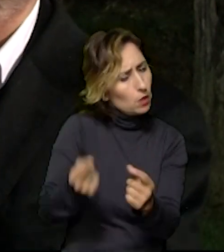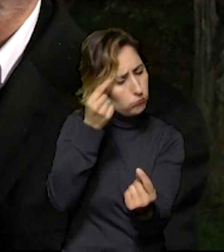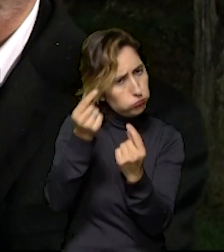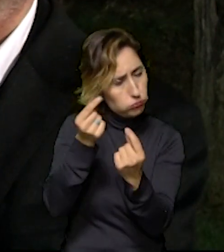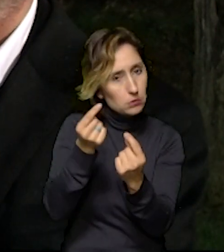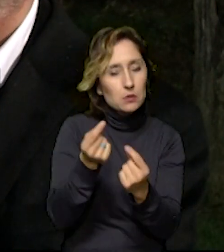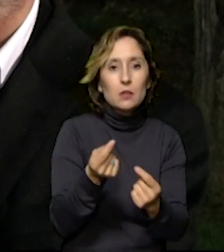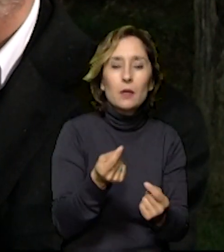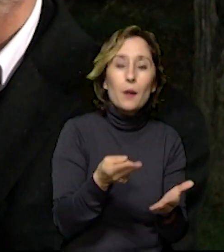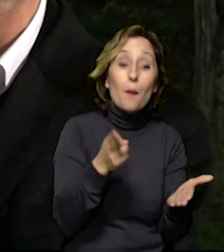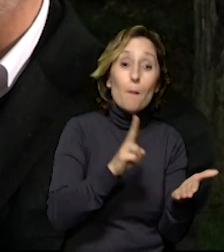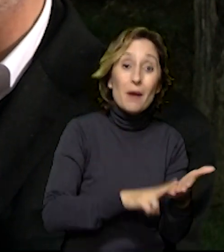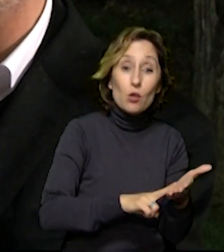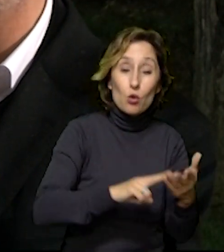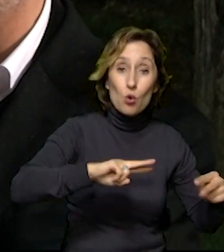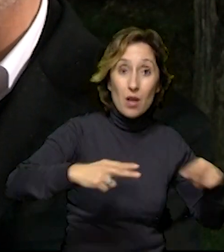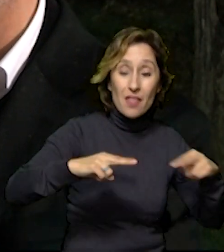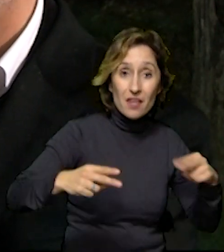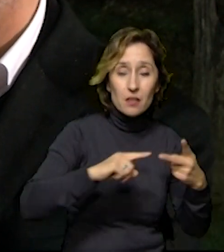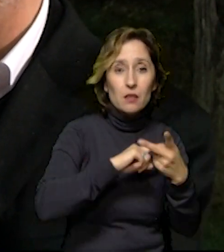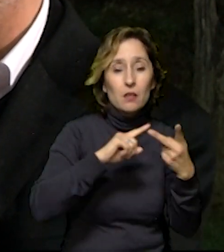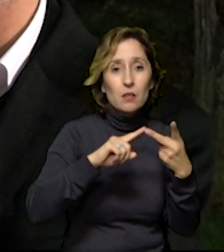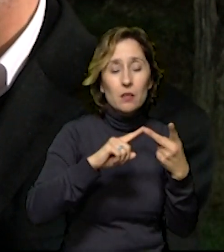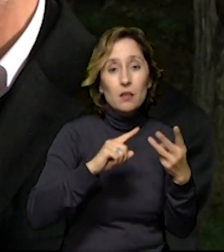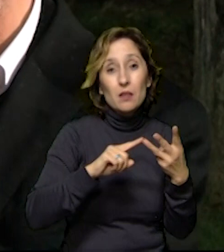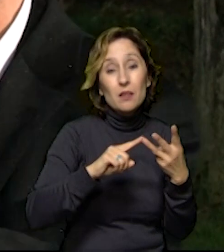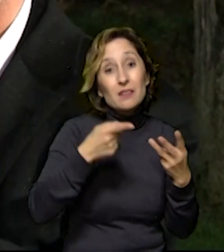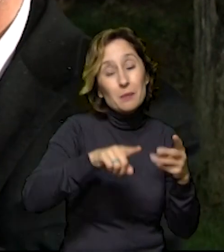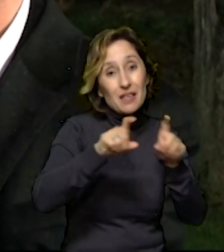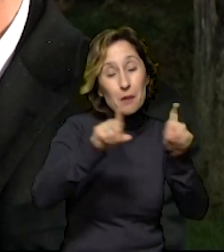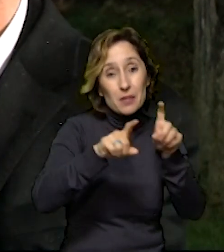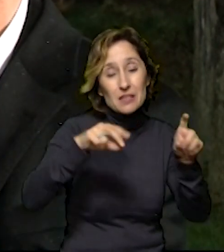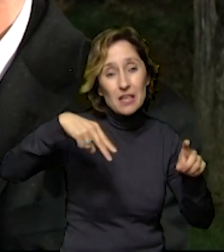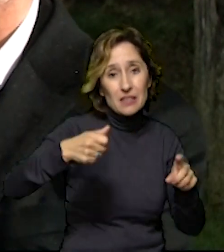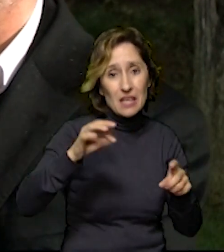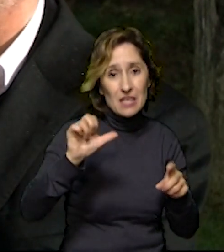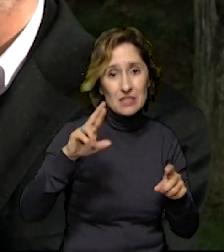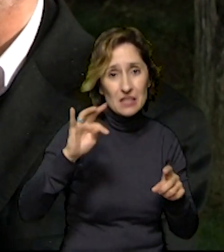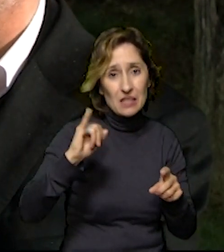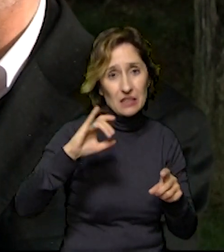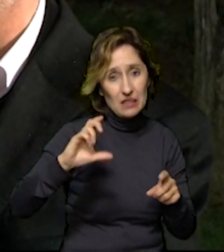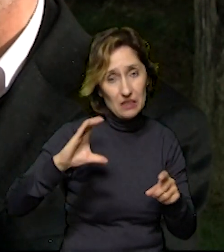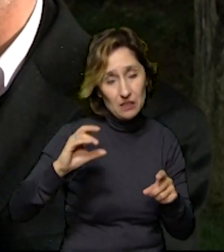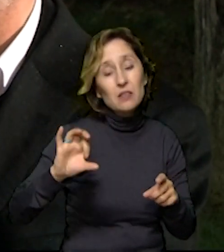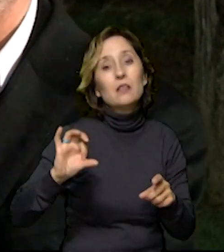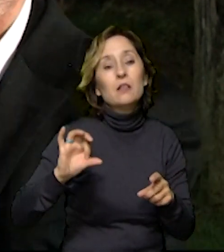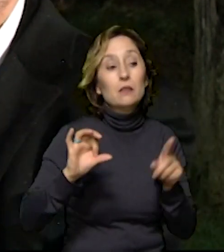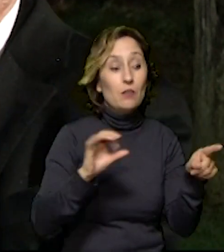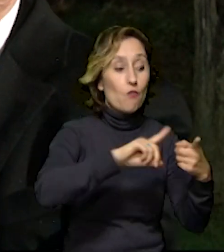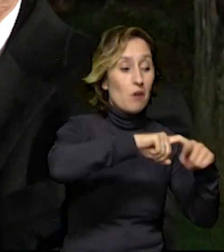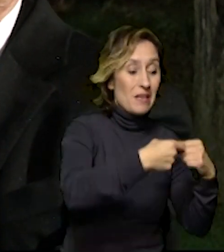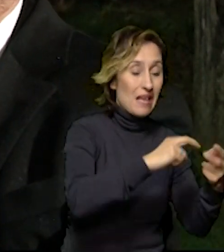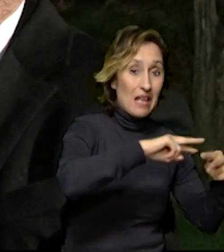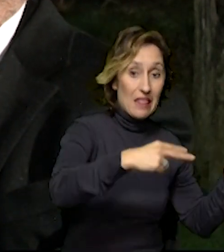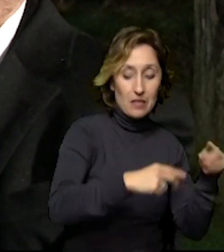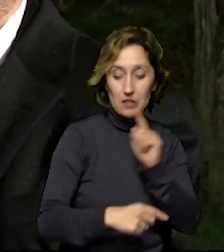banco de ADN, con la empresa pública Nasertic para comparar ADNs de restos y de familiares, y